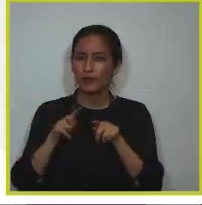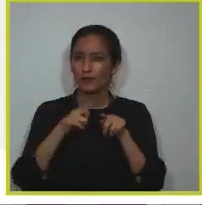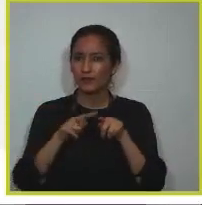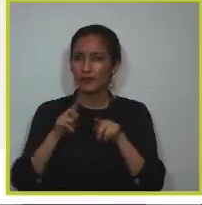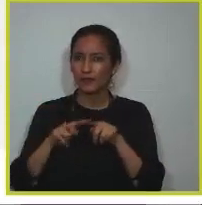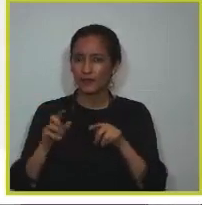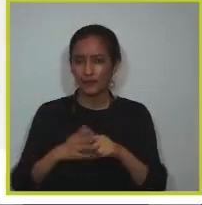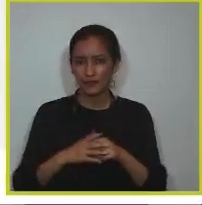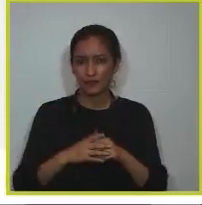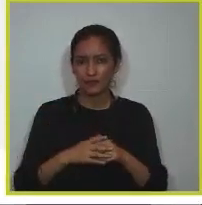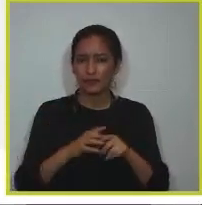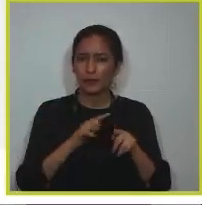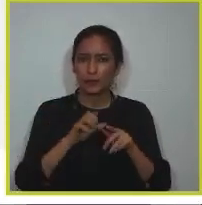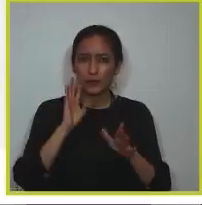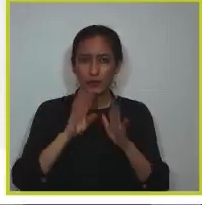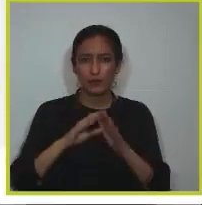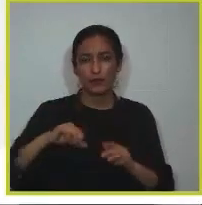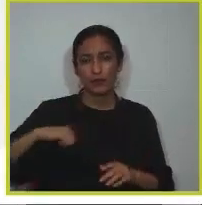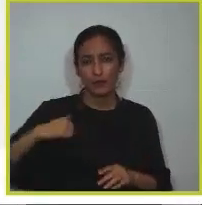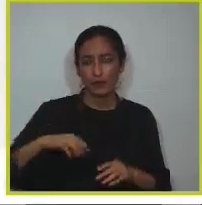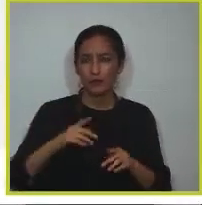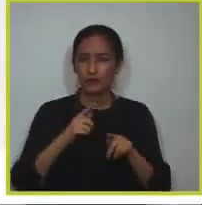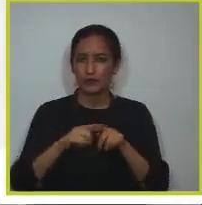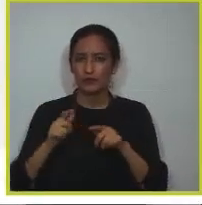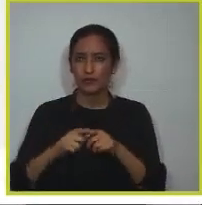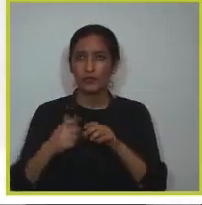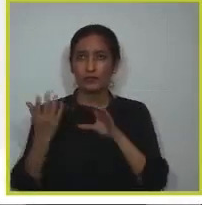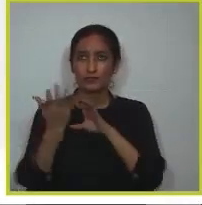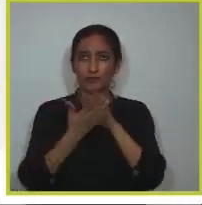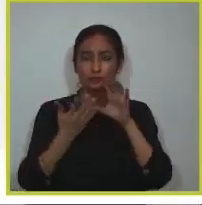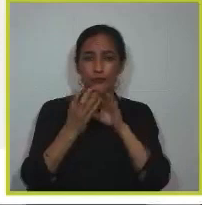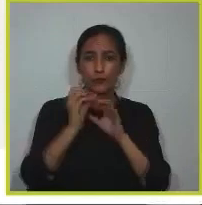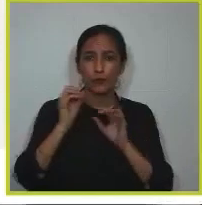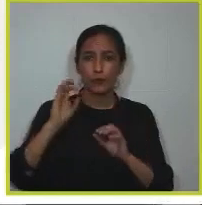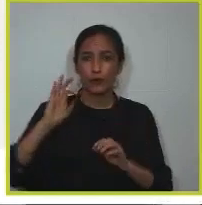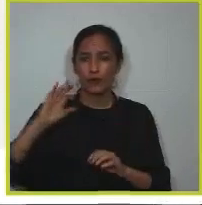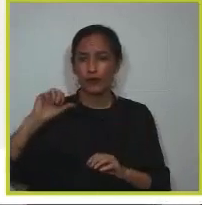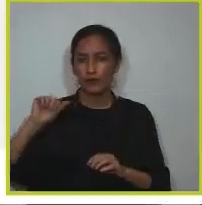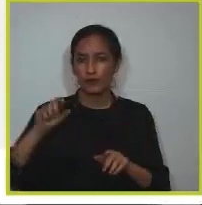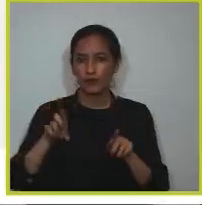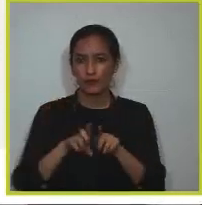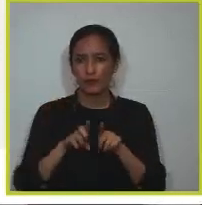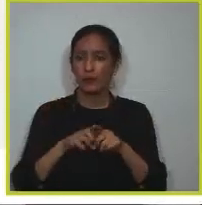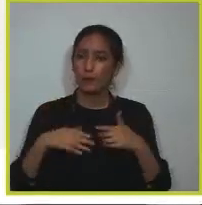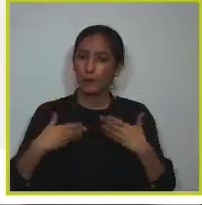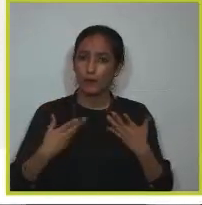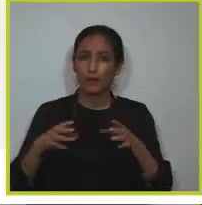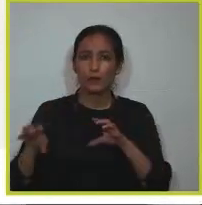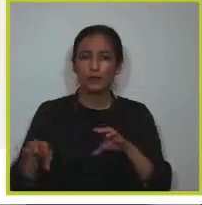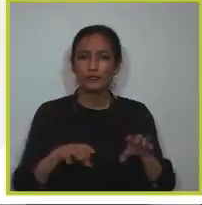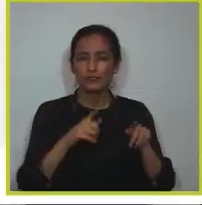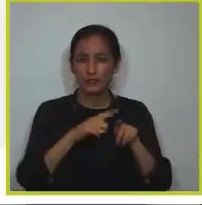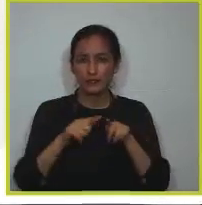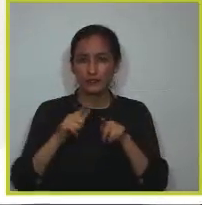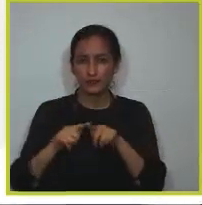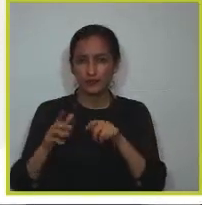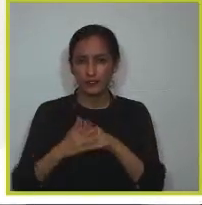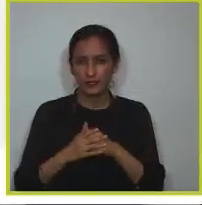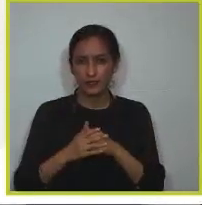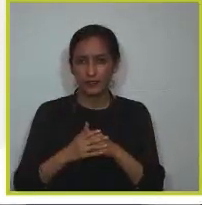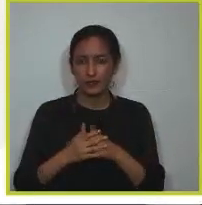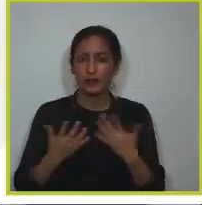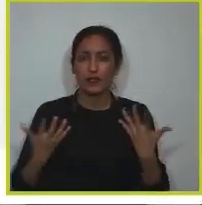públicos nacionales en este caso el Ministerio del ambiente a través del oefa podemos podamos crear situaciones que